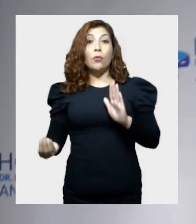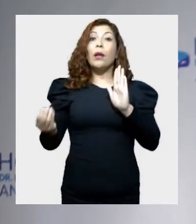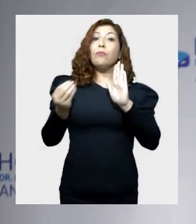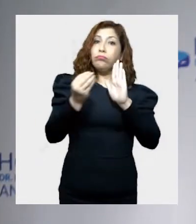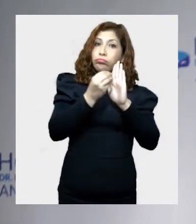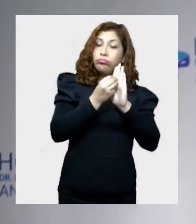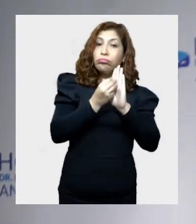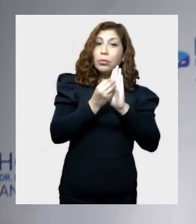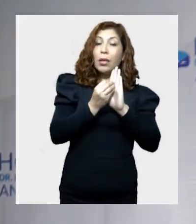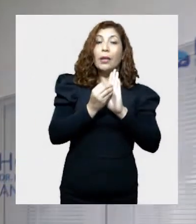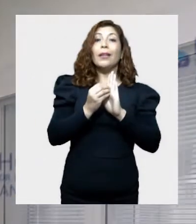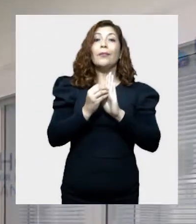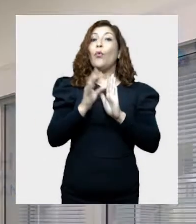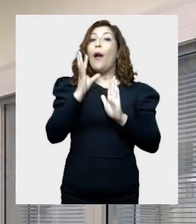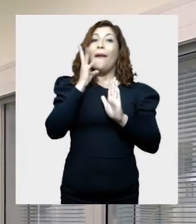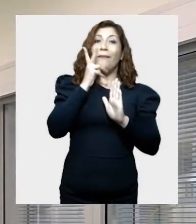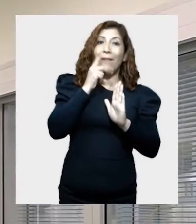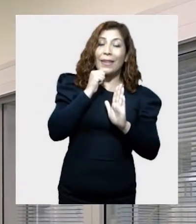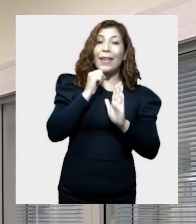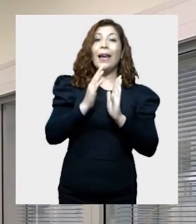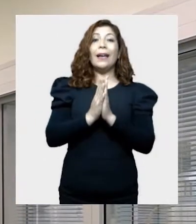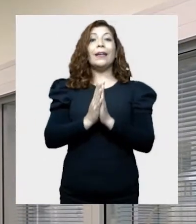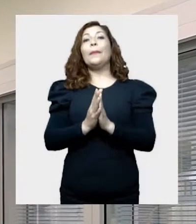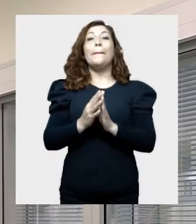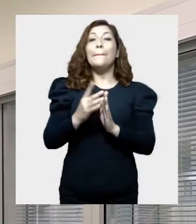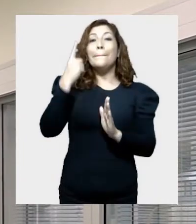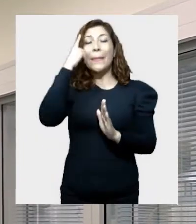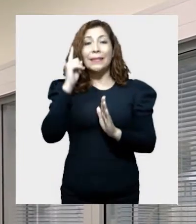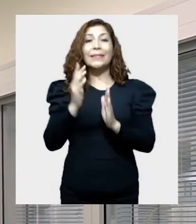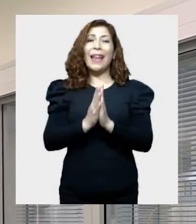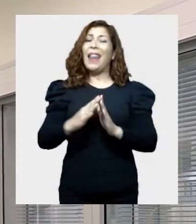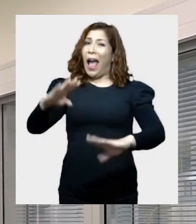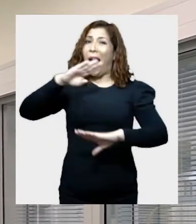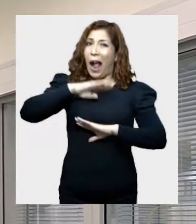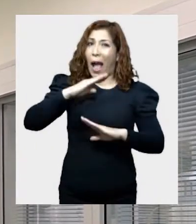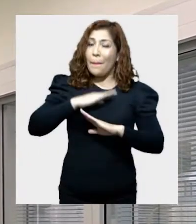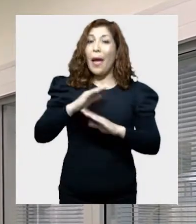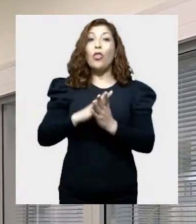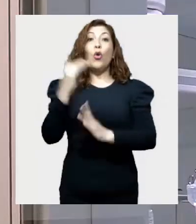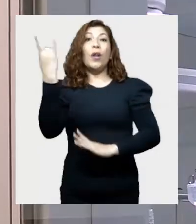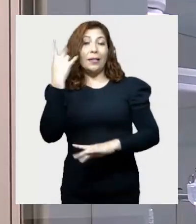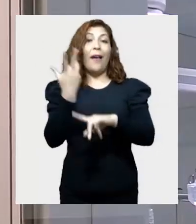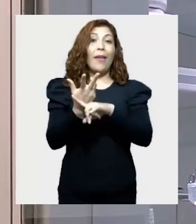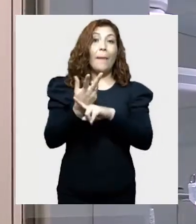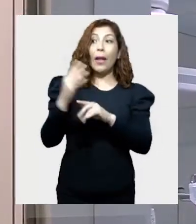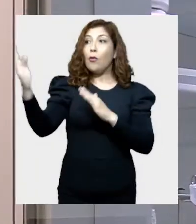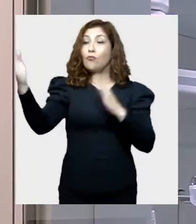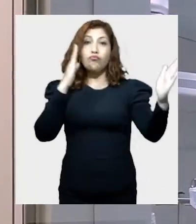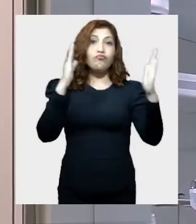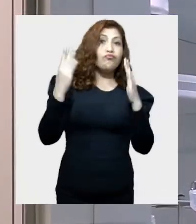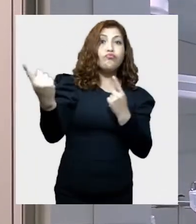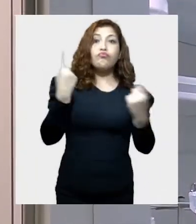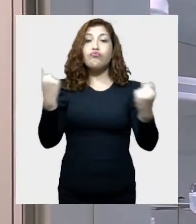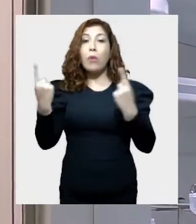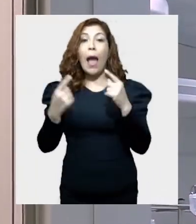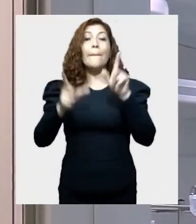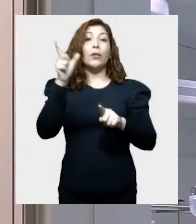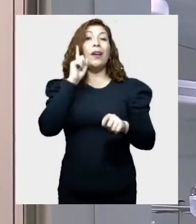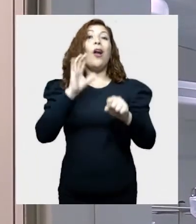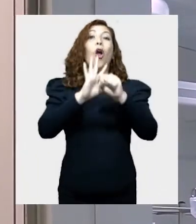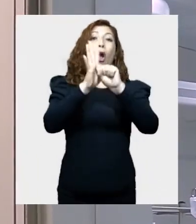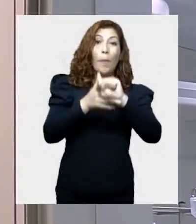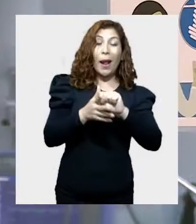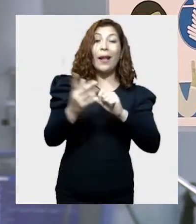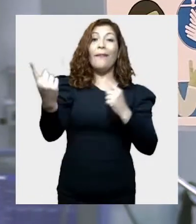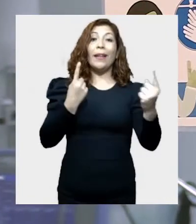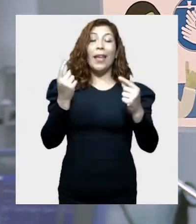no considera el importante número de camas críticas que debió abrir nuestro hospital para atender el gran número de pacientes afectados por COVID-19 en